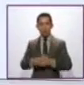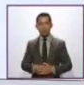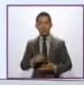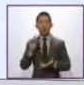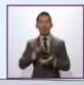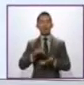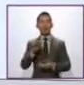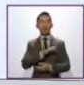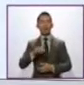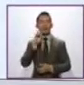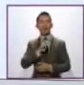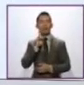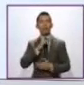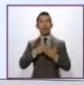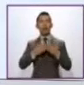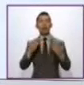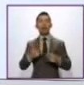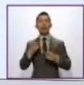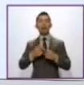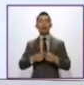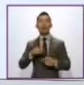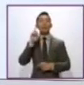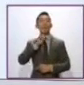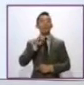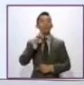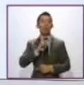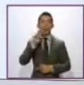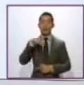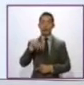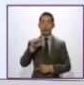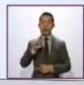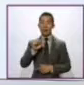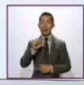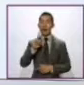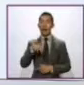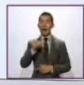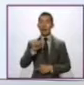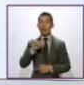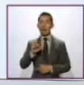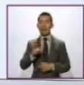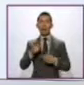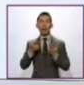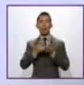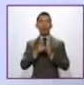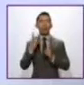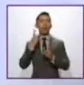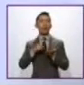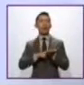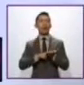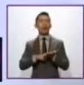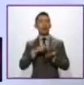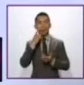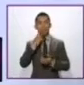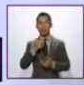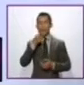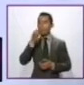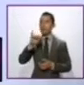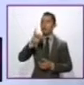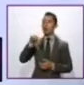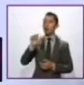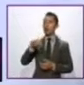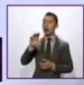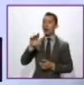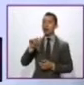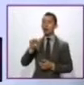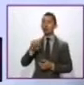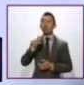Gracias, candidata. Vamos con el turno de Katia Reséndiz del Partido Verde Ecologista. Adelante, candidata. Decirte, Juan Carlos, que la verdad me da